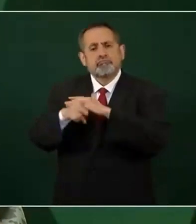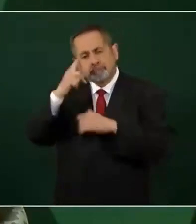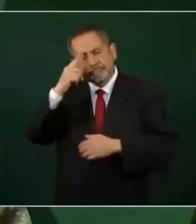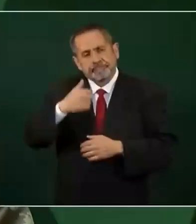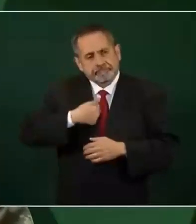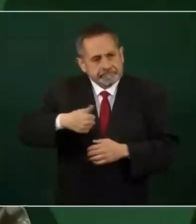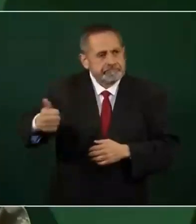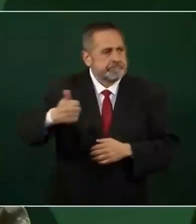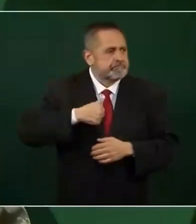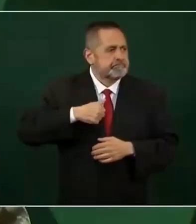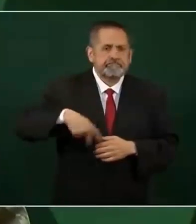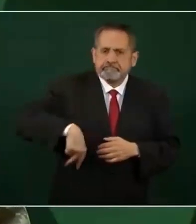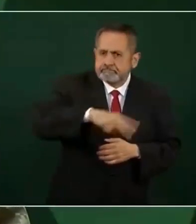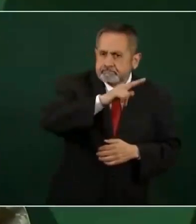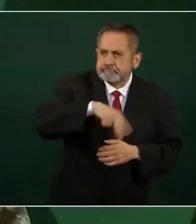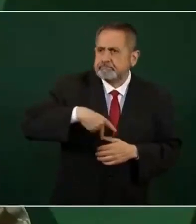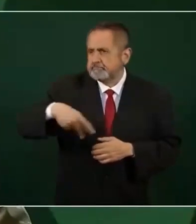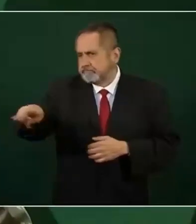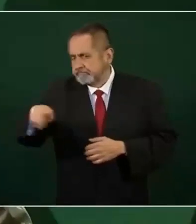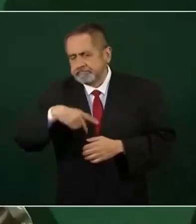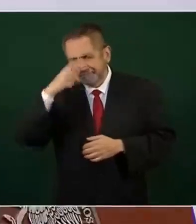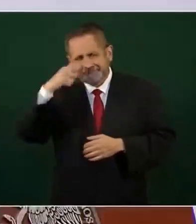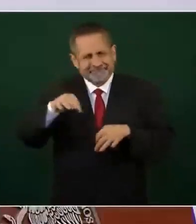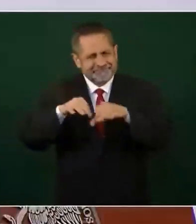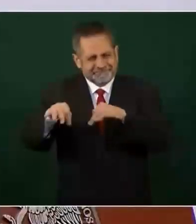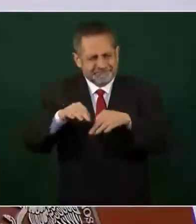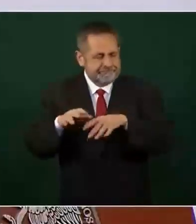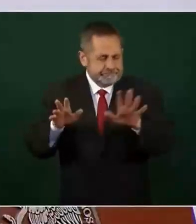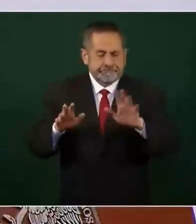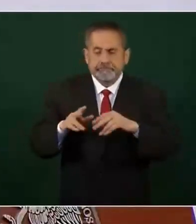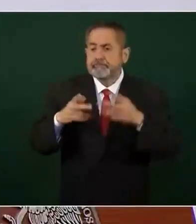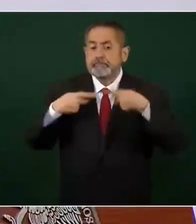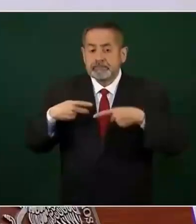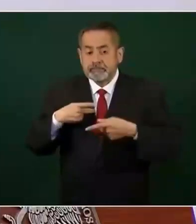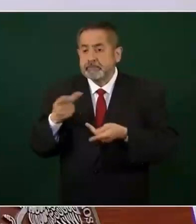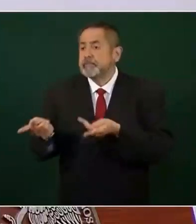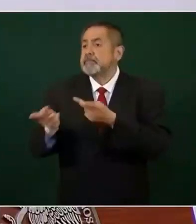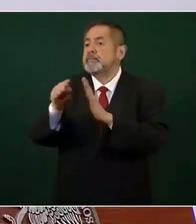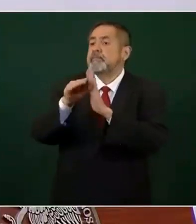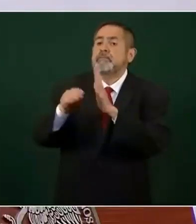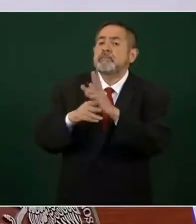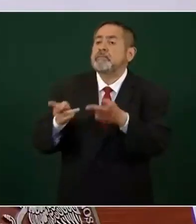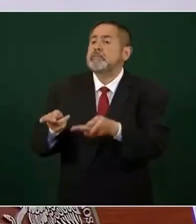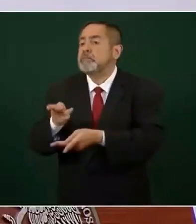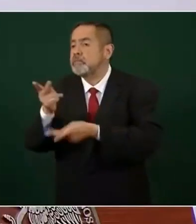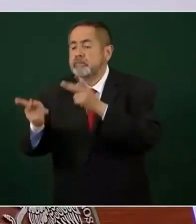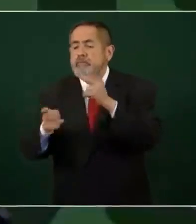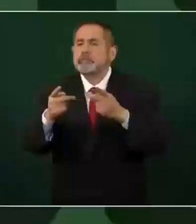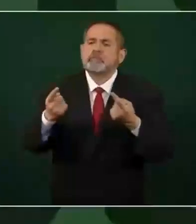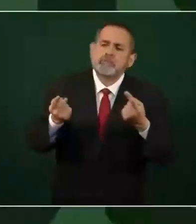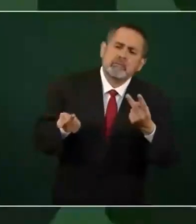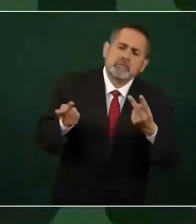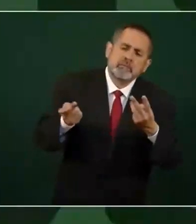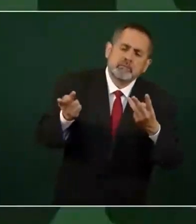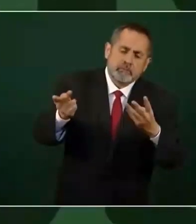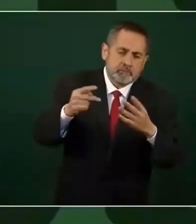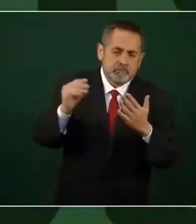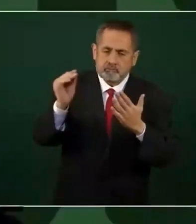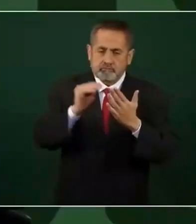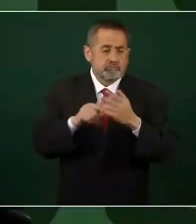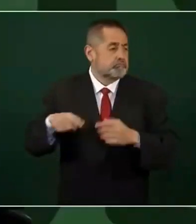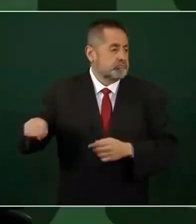trabajo a laborar, y bueno, las personas que participaron en esta encuesta pues